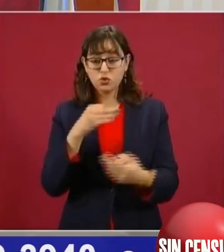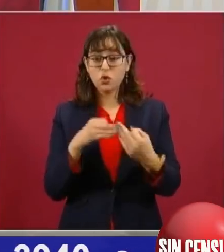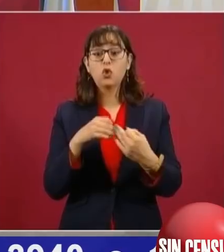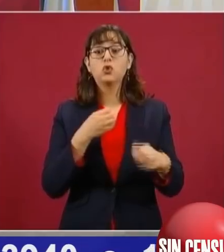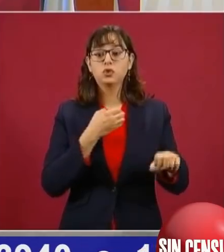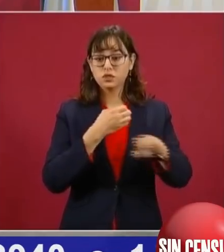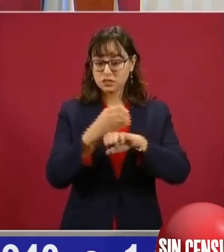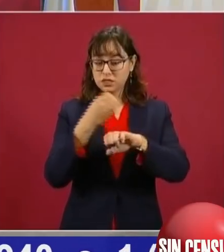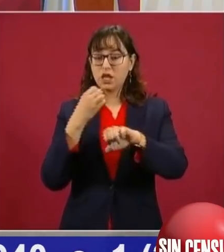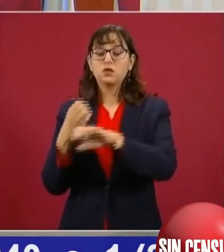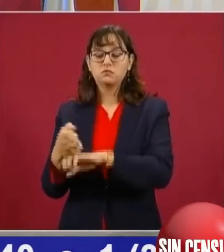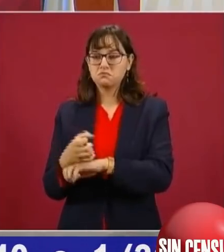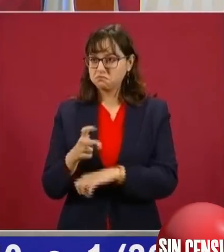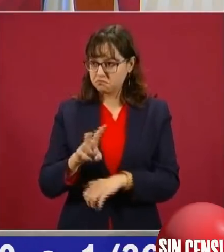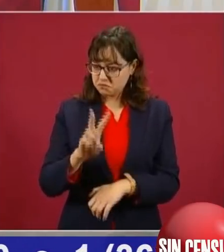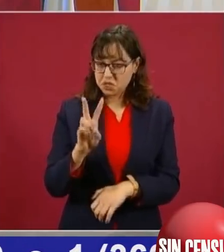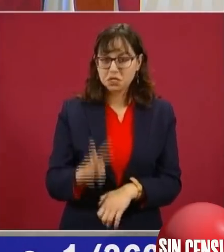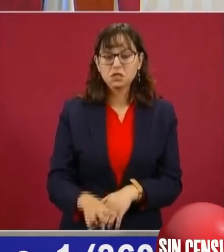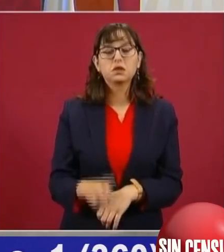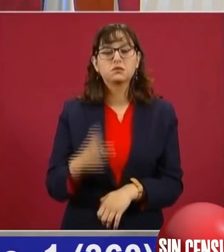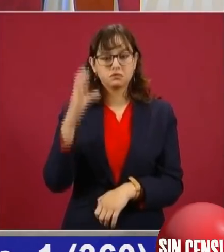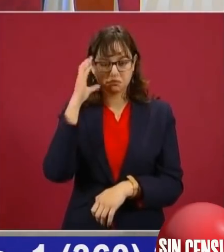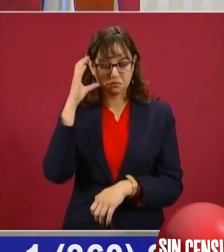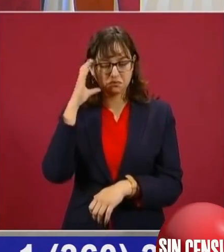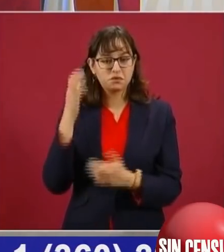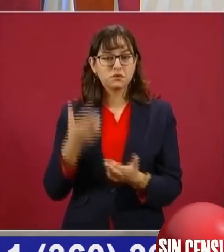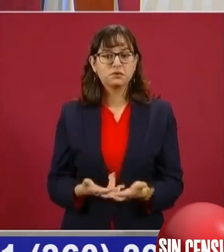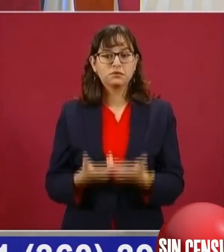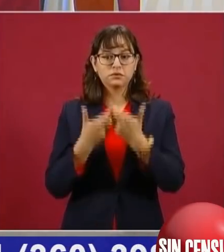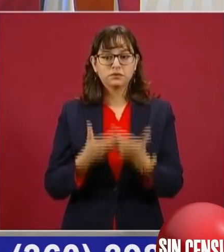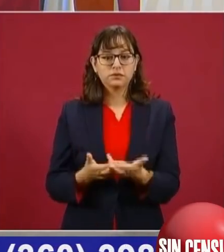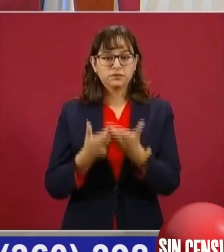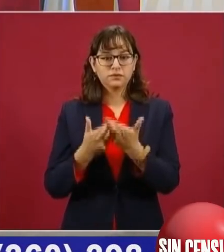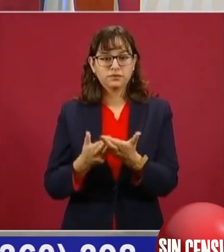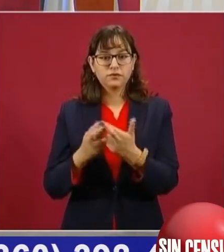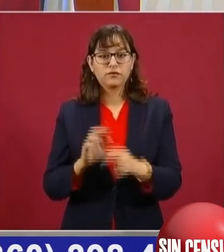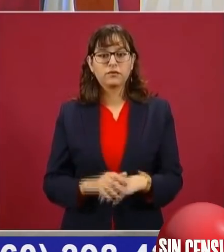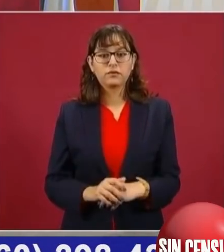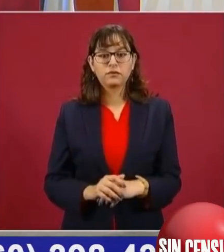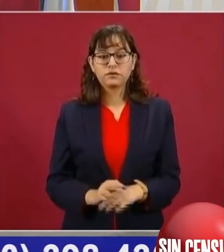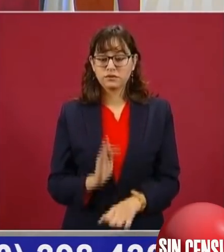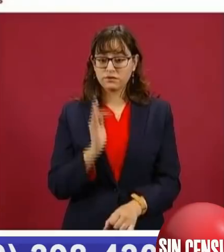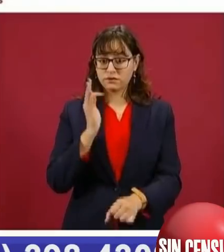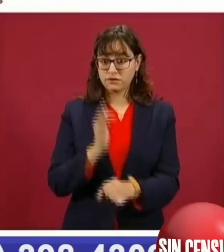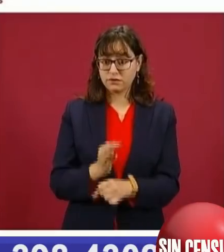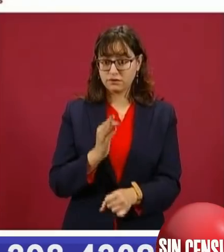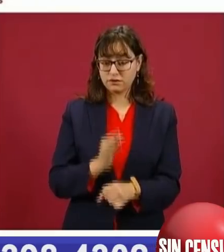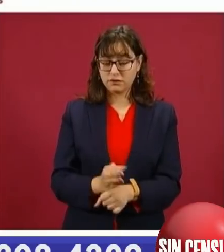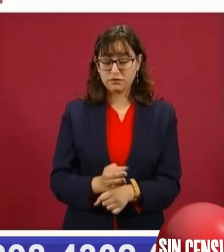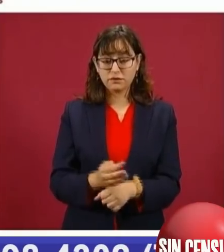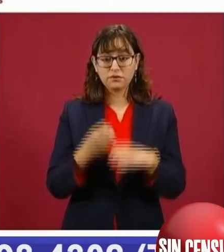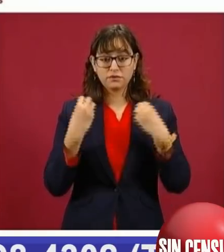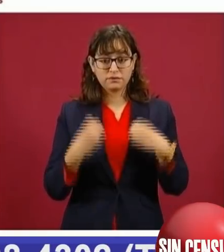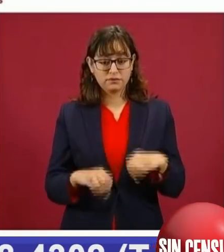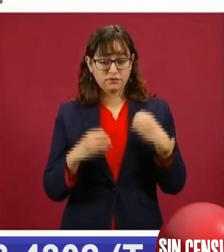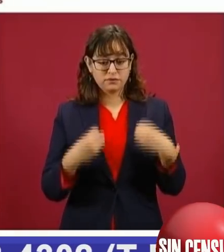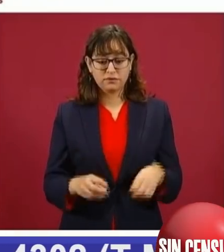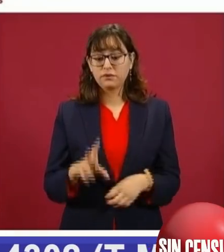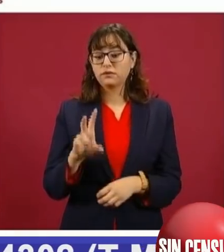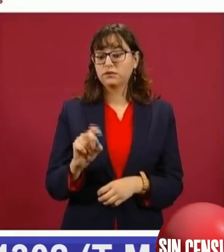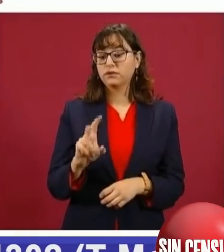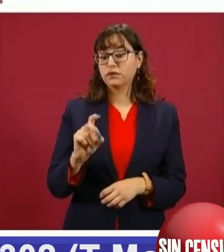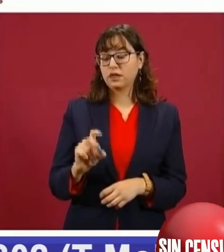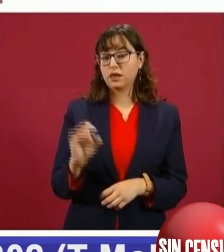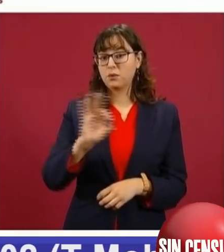ellas, se mantuvo la disponibilidad hospitalaria. En este momento tenemos 30% de ocupación hospitalaria en las camas